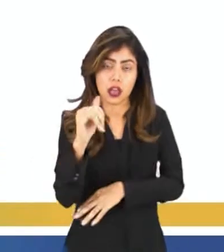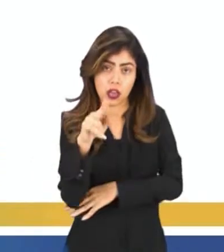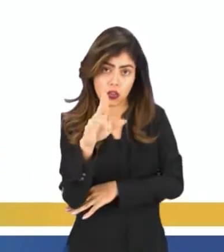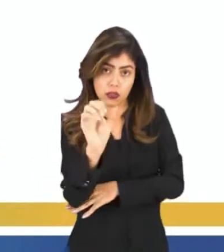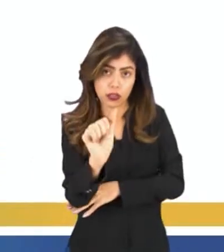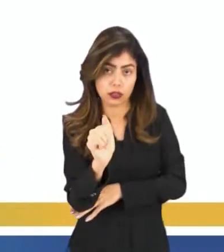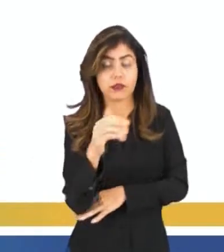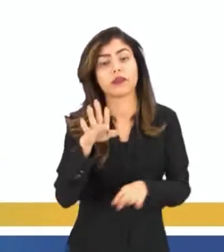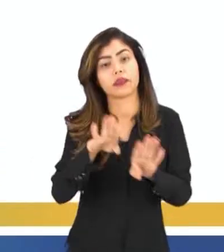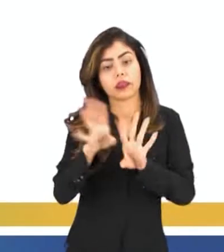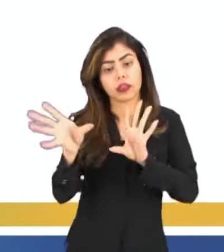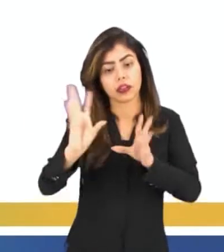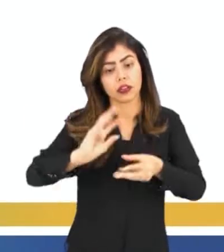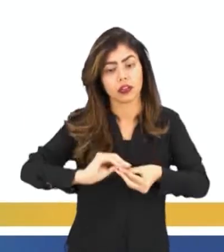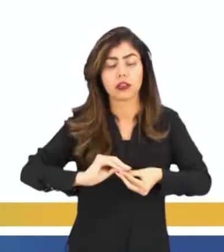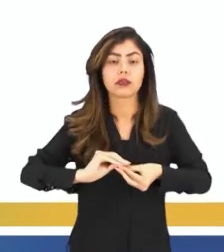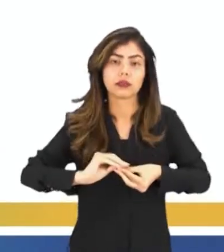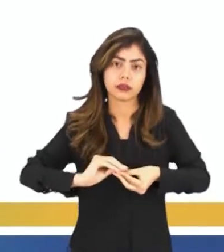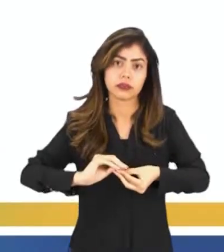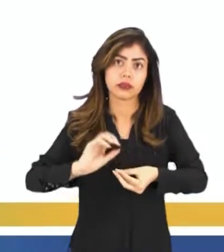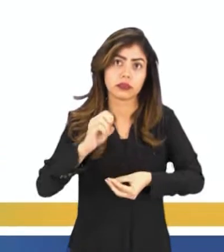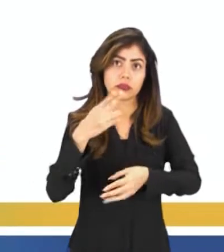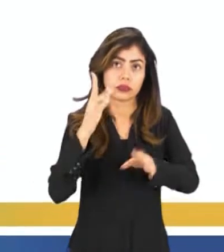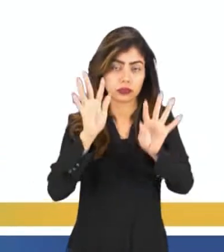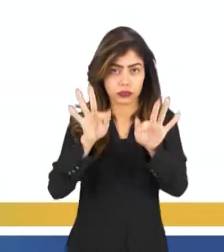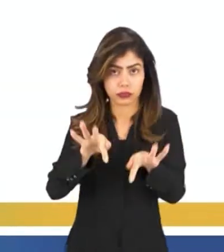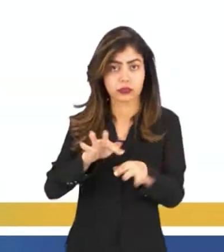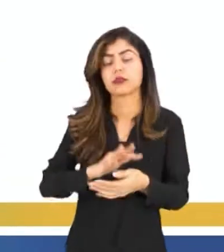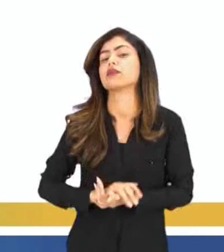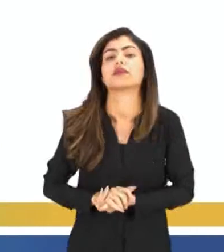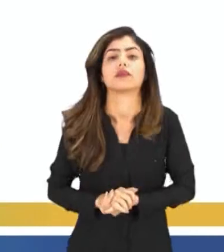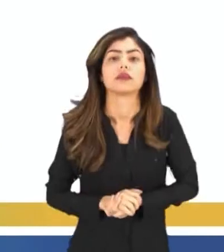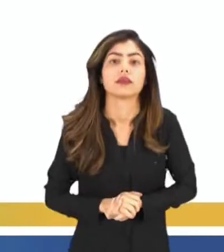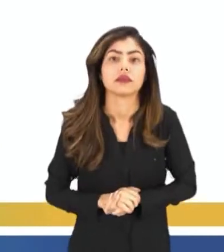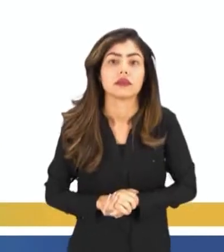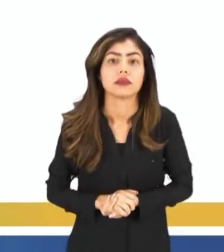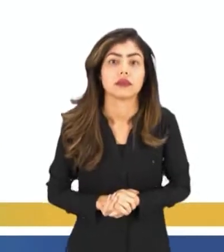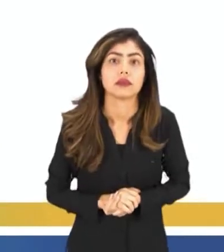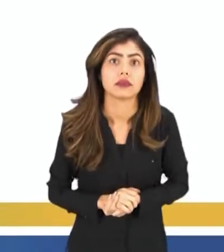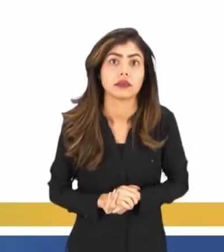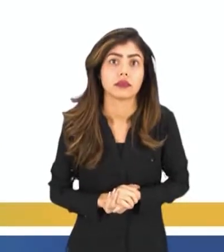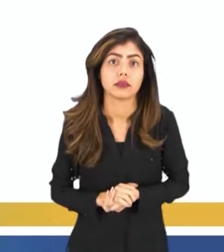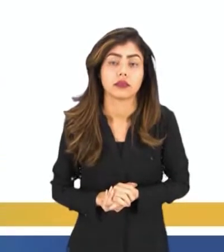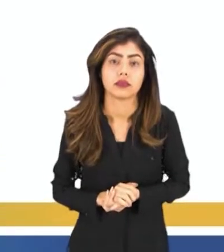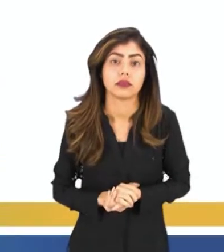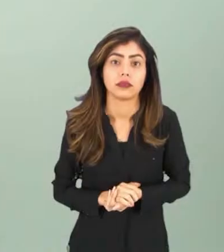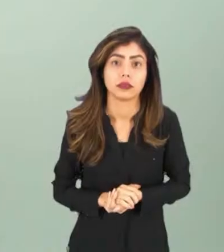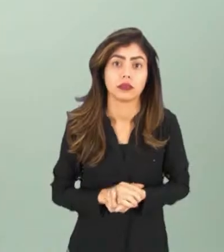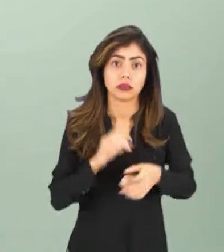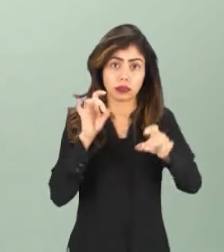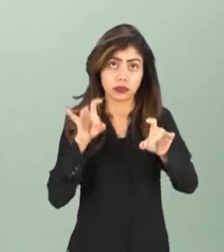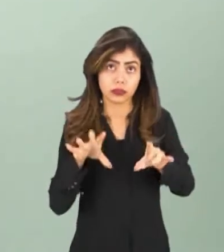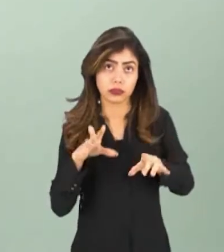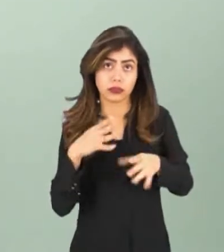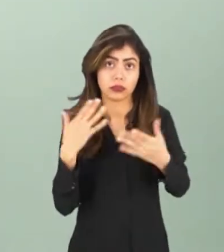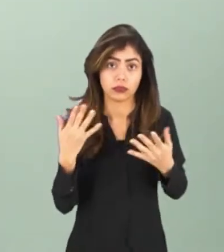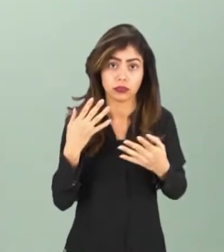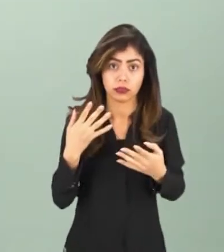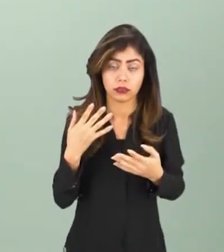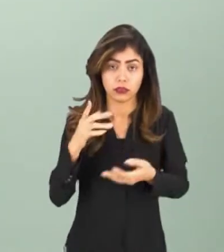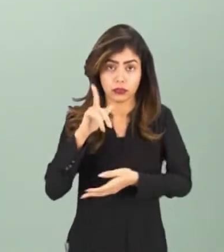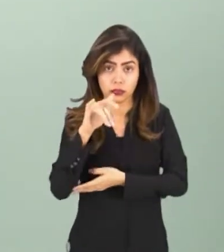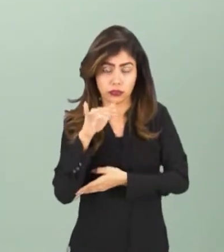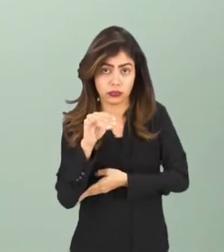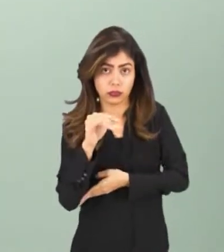resumir para concluir o terminar que lo que nos interesa ahora son los